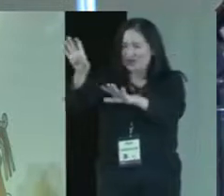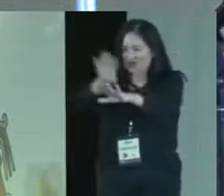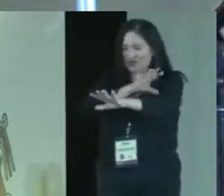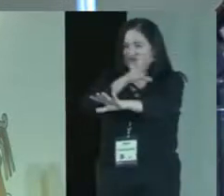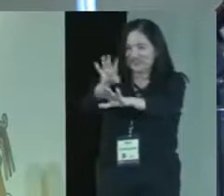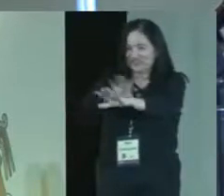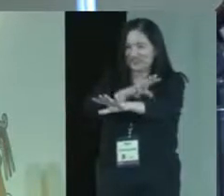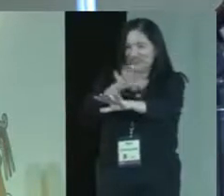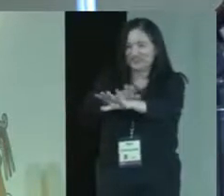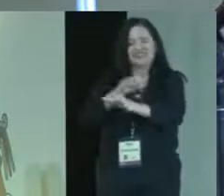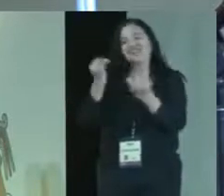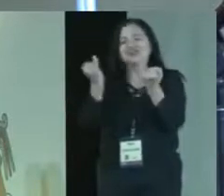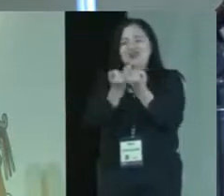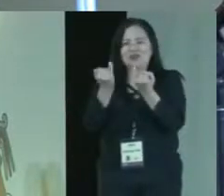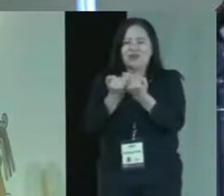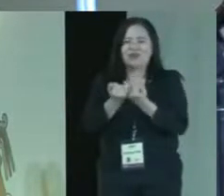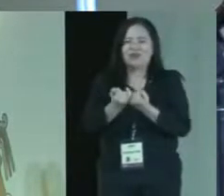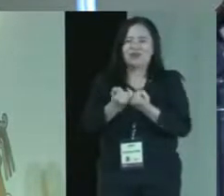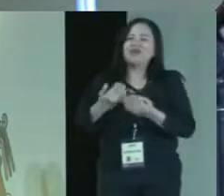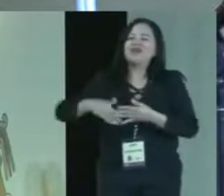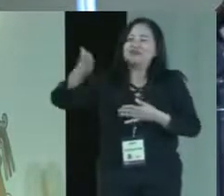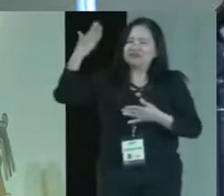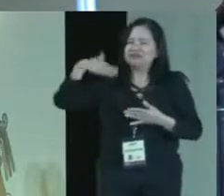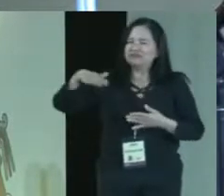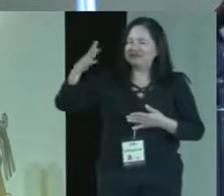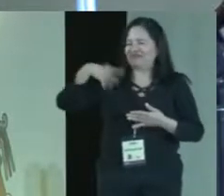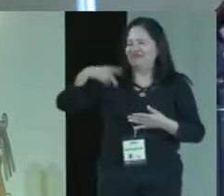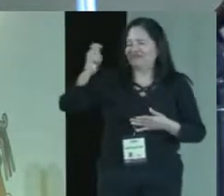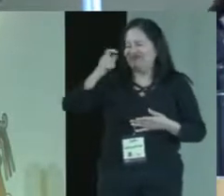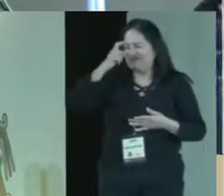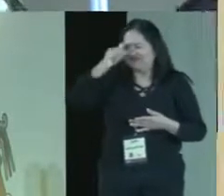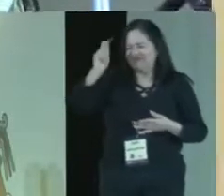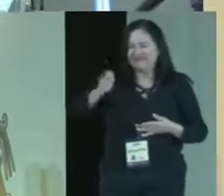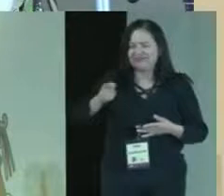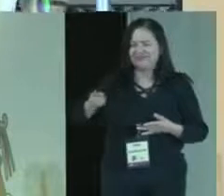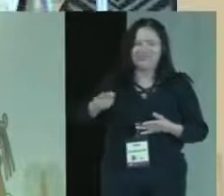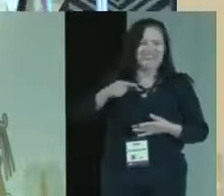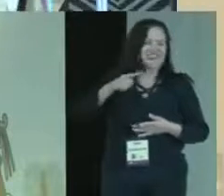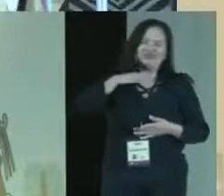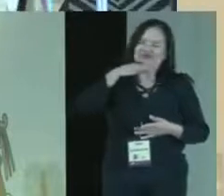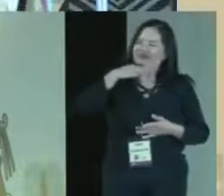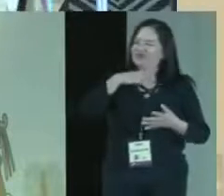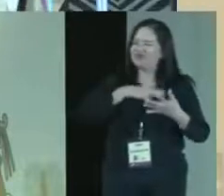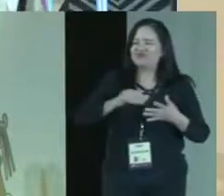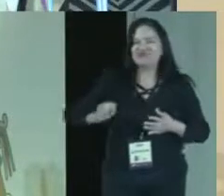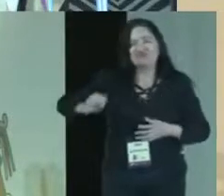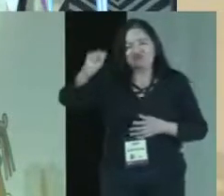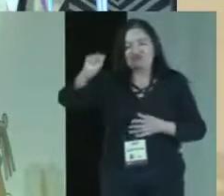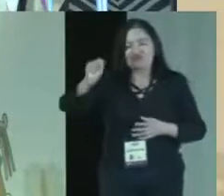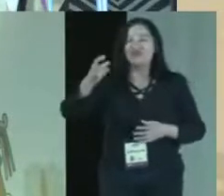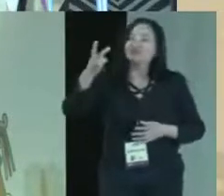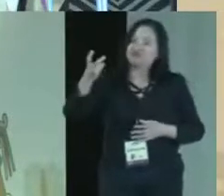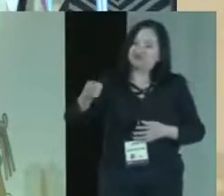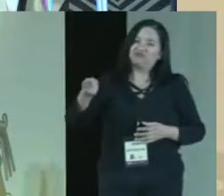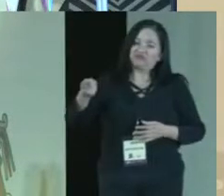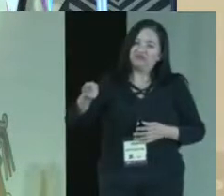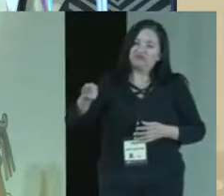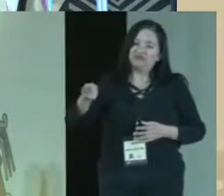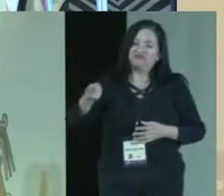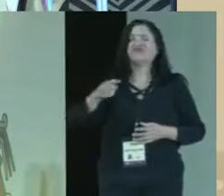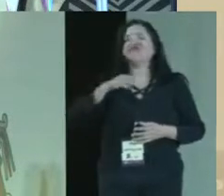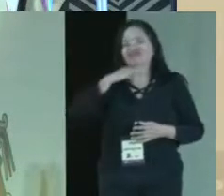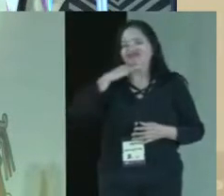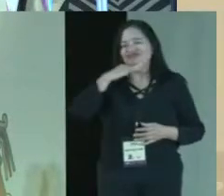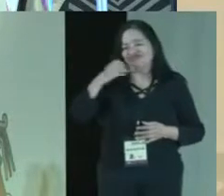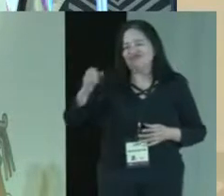DESME, también se cuestionó muchos años atrás y se dijo, eso va a ser un lastre para los sindicatos y efectivamente lo fue